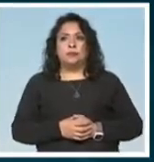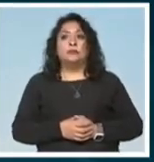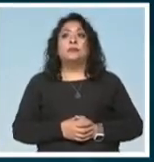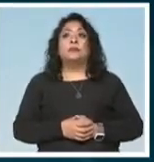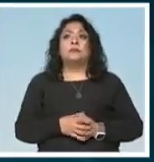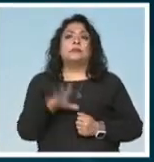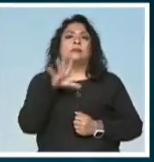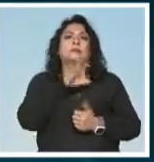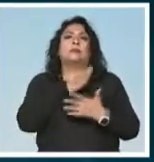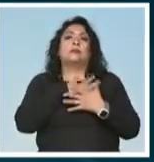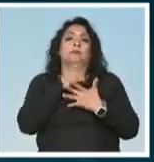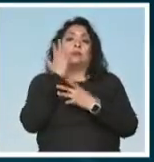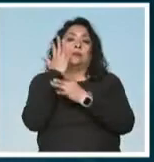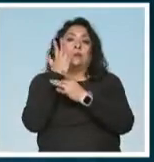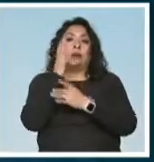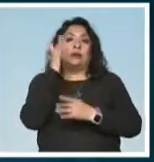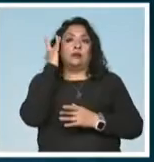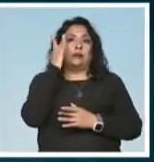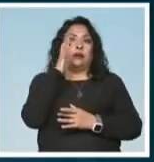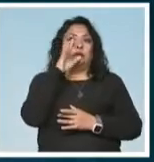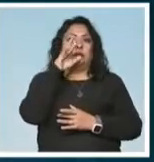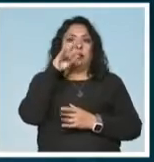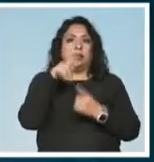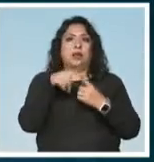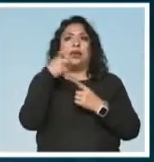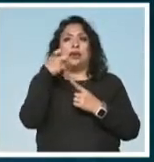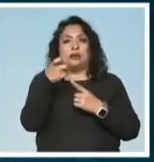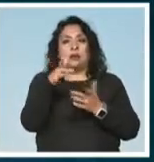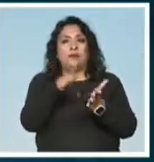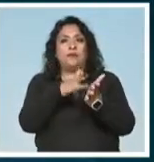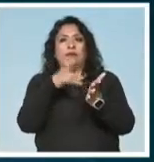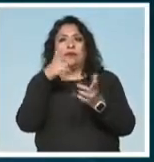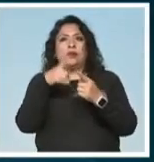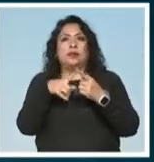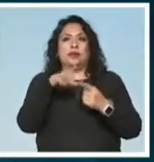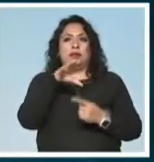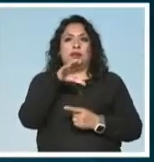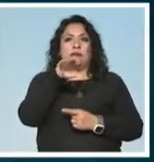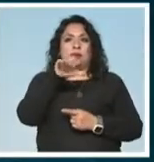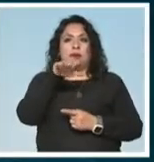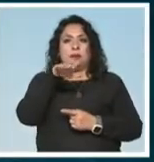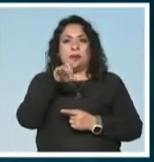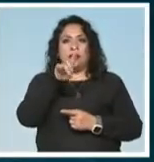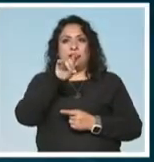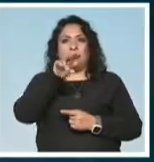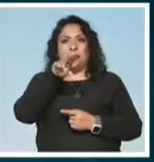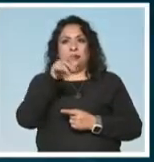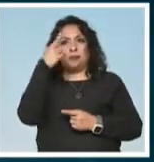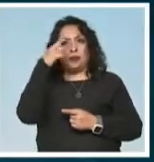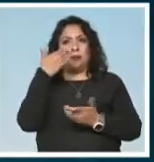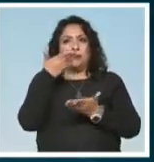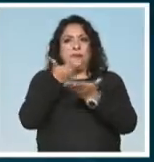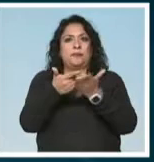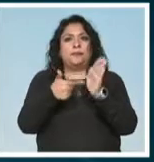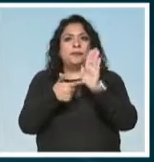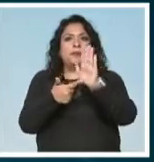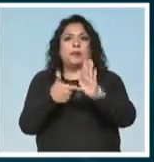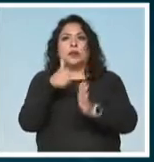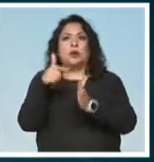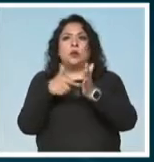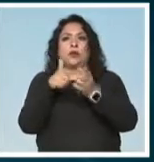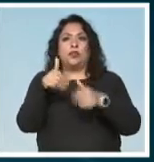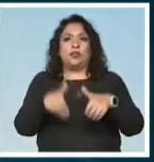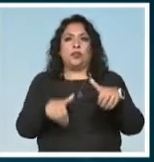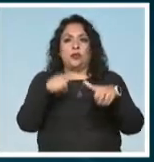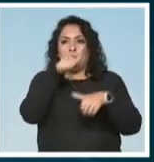La Pasión según San Mateo de Bach fue la pieza en la que se inspiró Kamea Dance Company para presentar su propuesta coreográfica en el Teatro